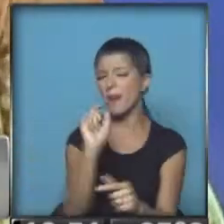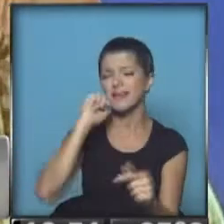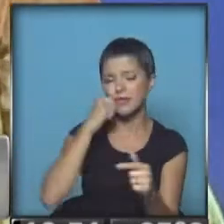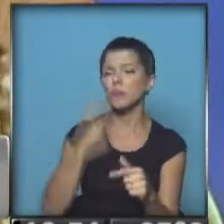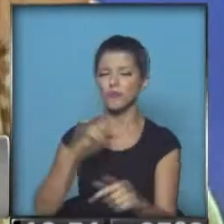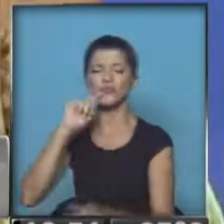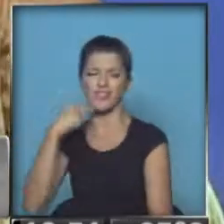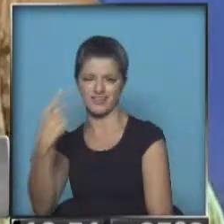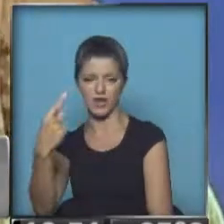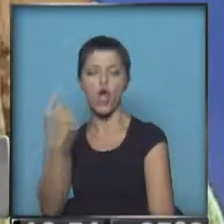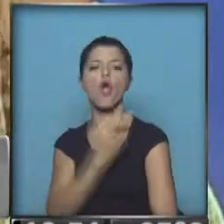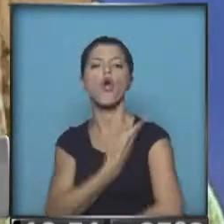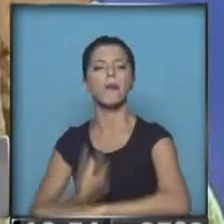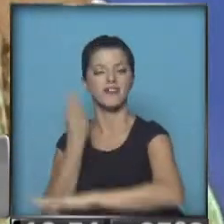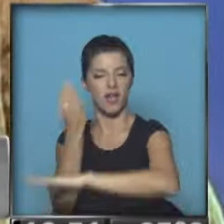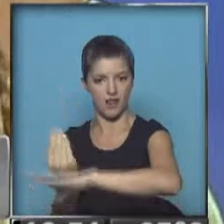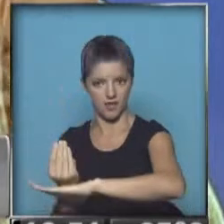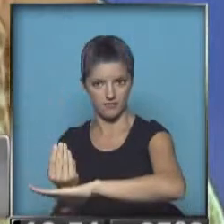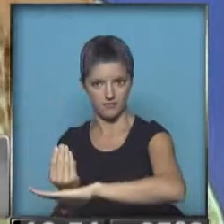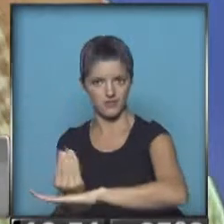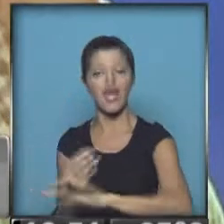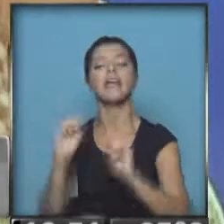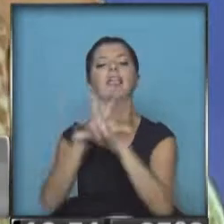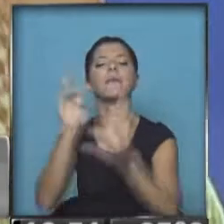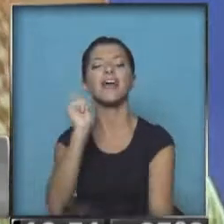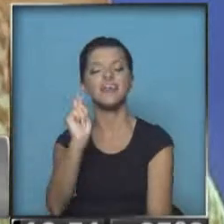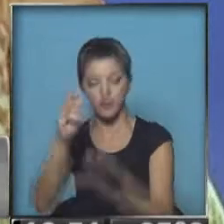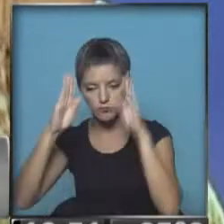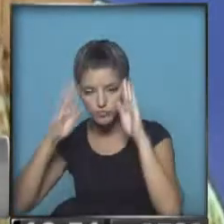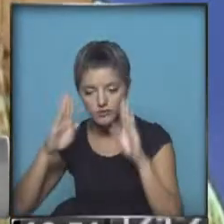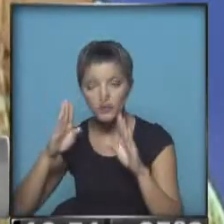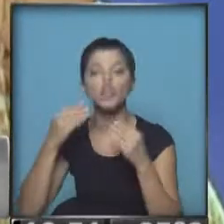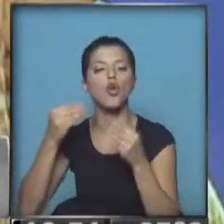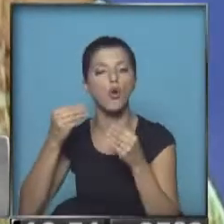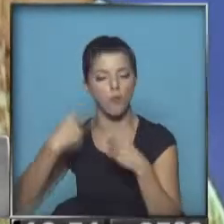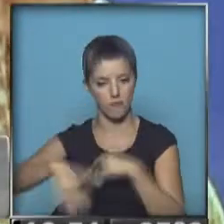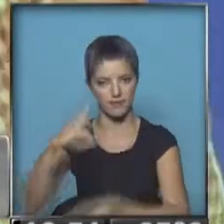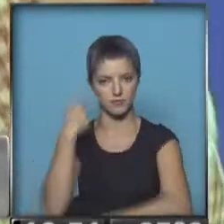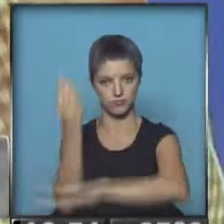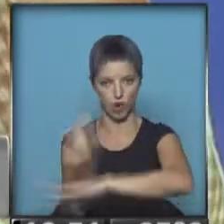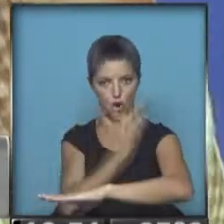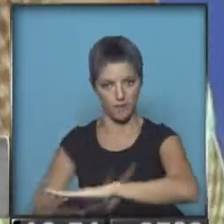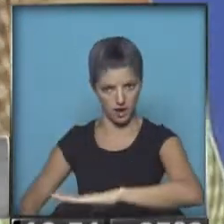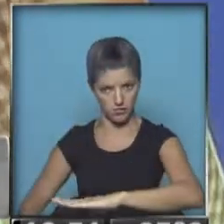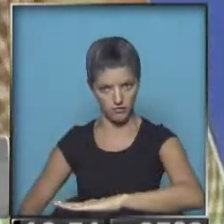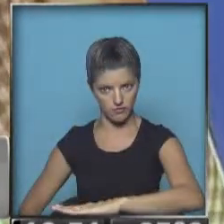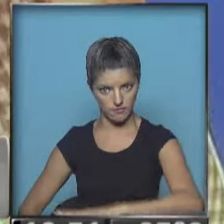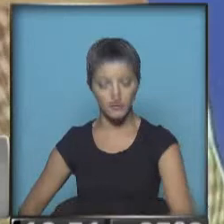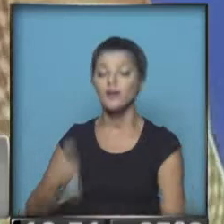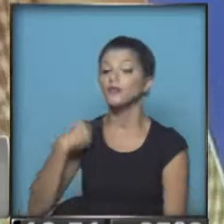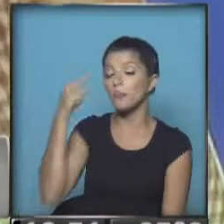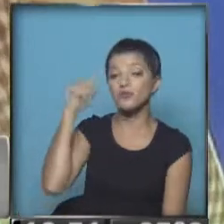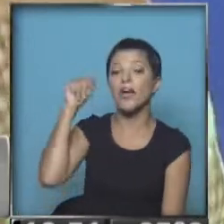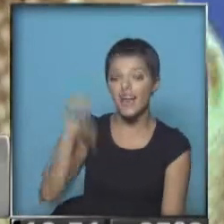gobernar. Hay que aclarar para quién y cómo vas a gobernar. Y yo creo que esto es el concepto